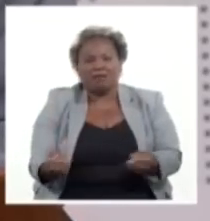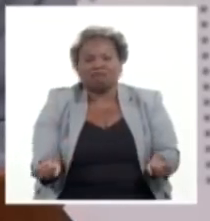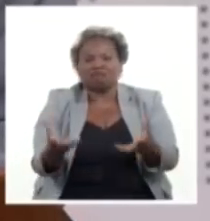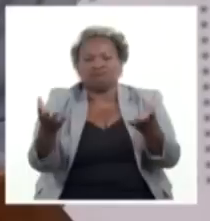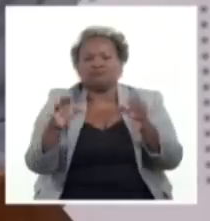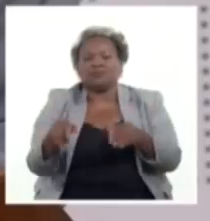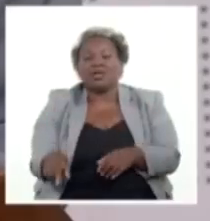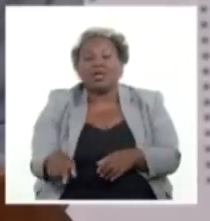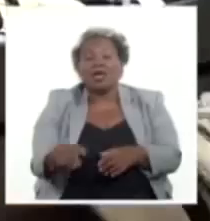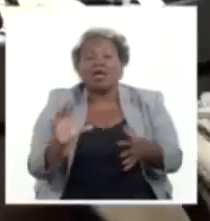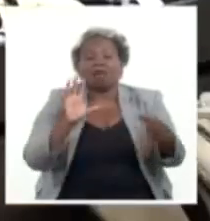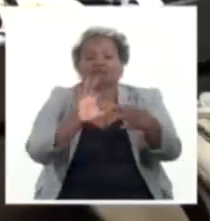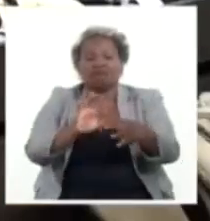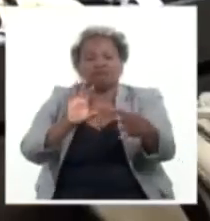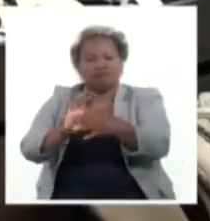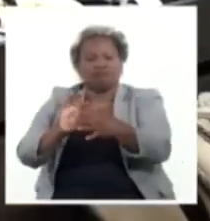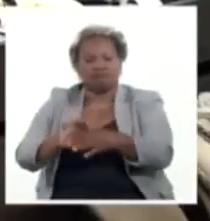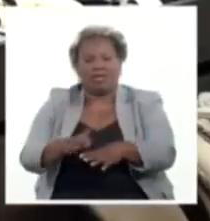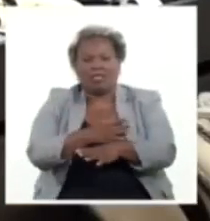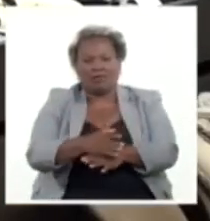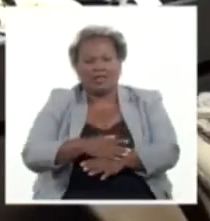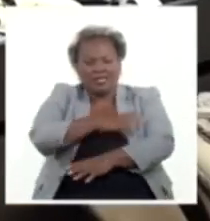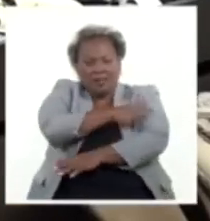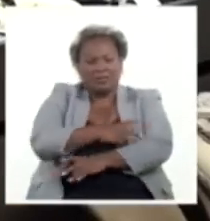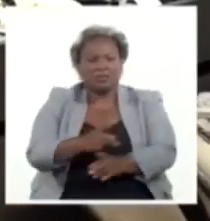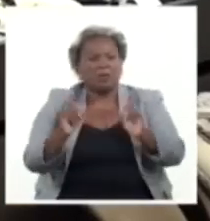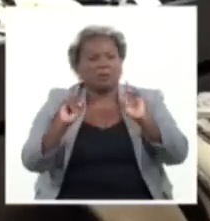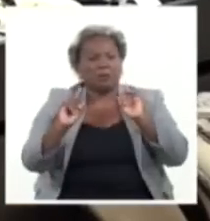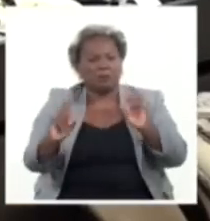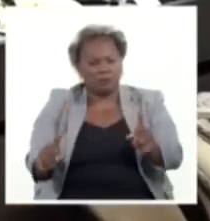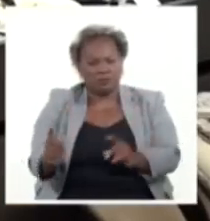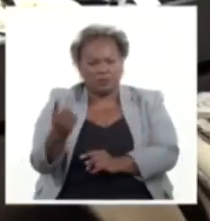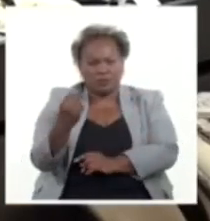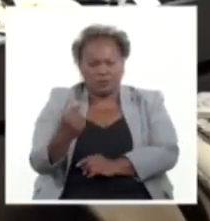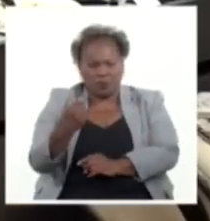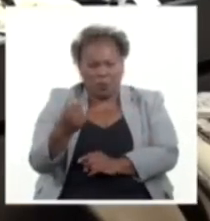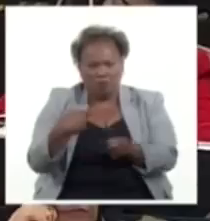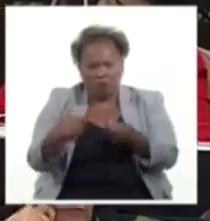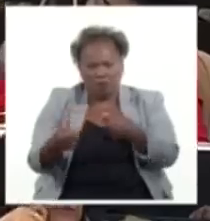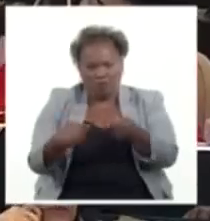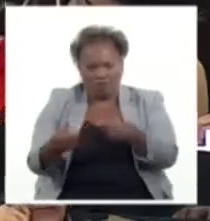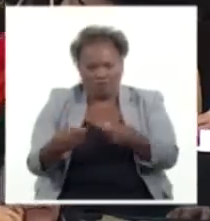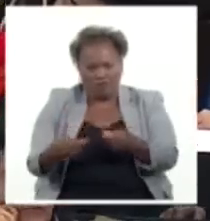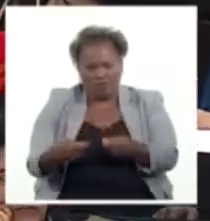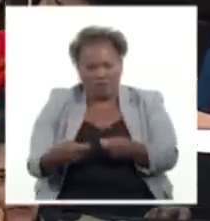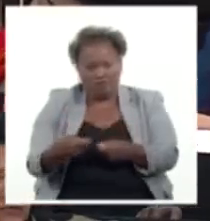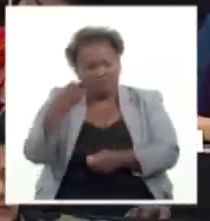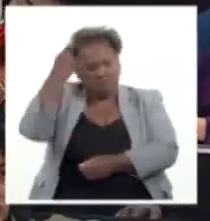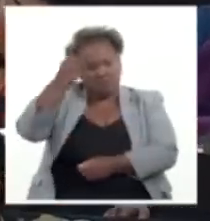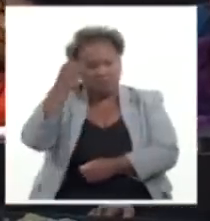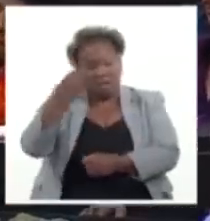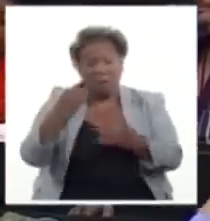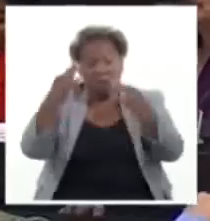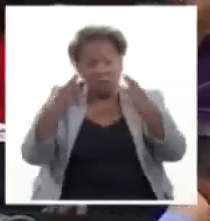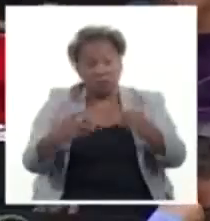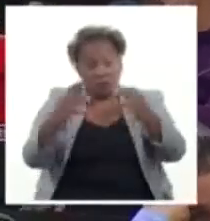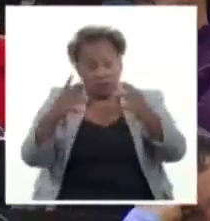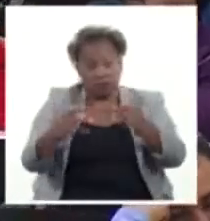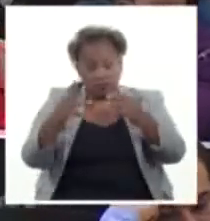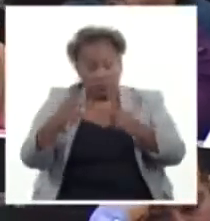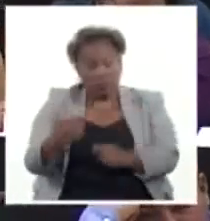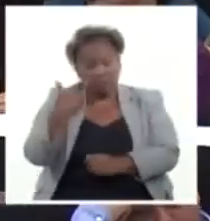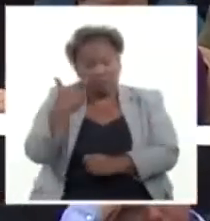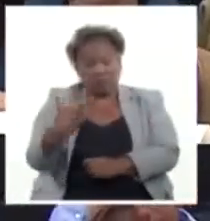consolidar lazos con esos países, tanto políticos como económicos comerciales. Consideramos sus resultados